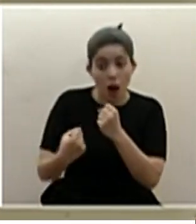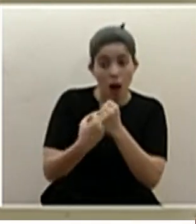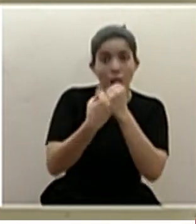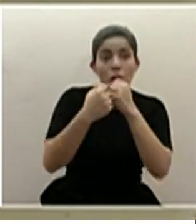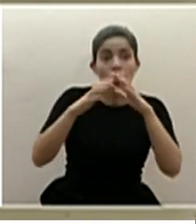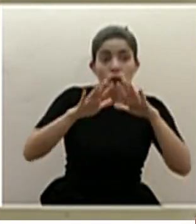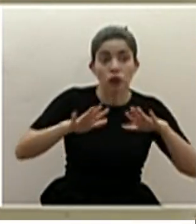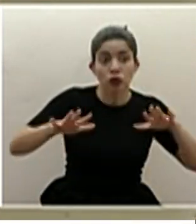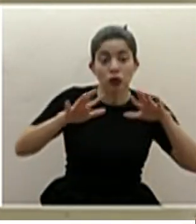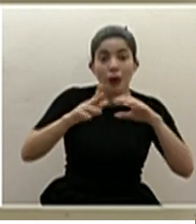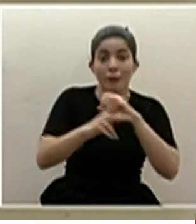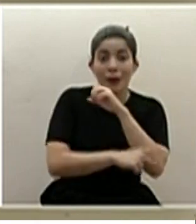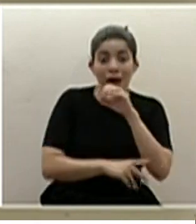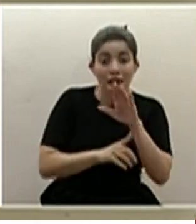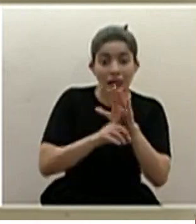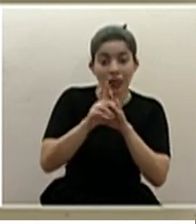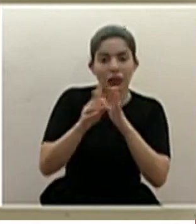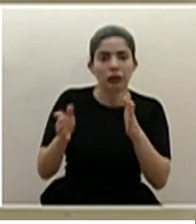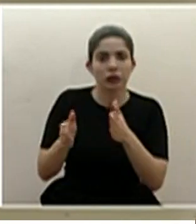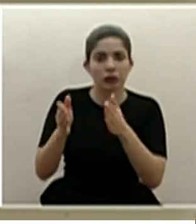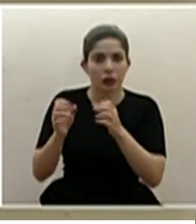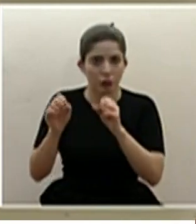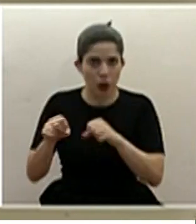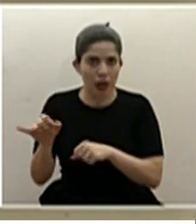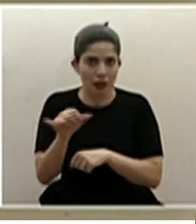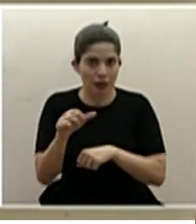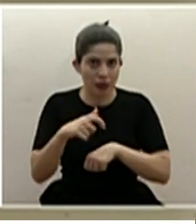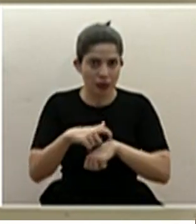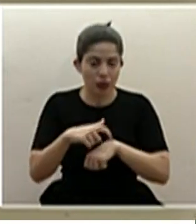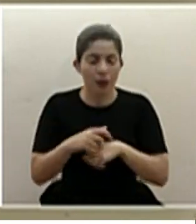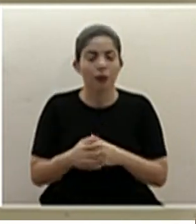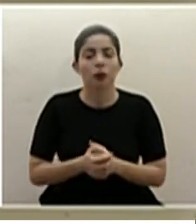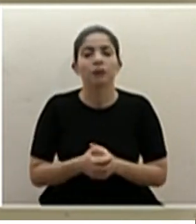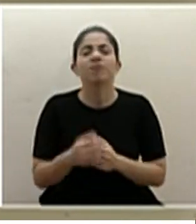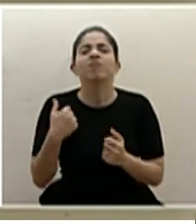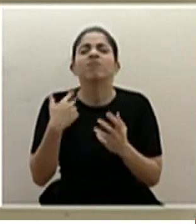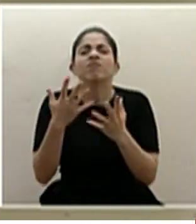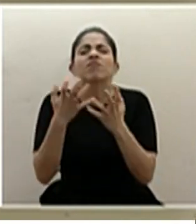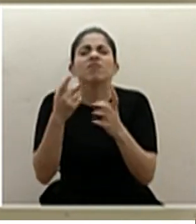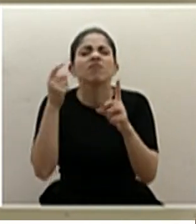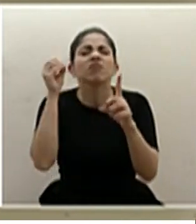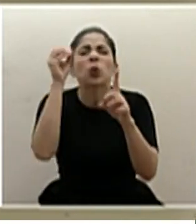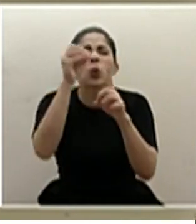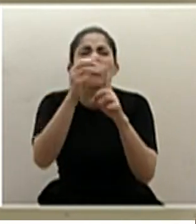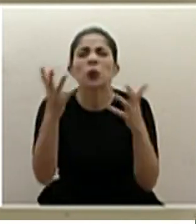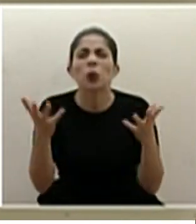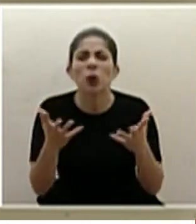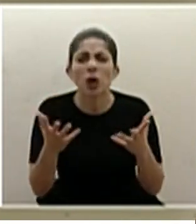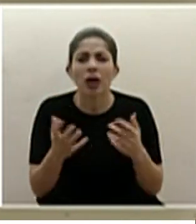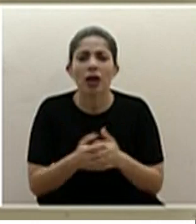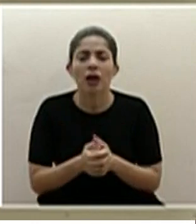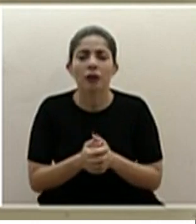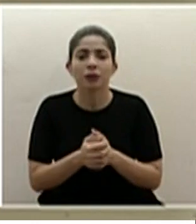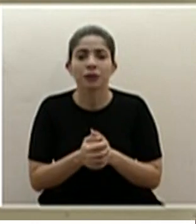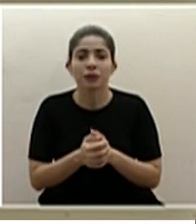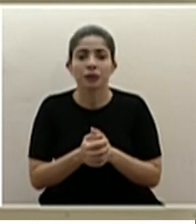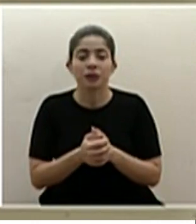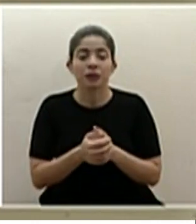de la región y del país así lo hagan. Finalmente, lo que pretendemos es, en algunos casos, con